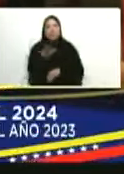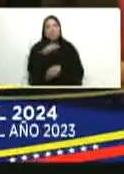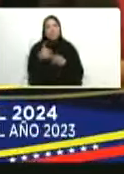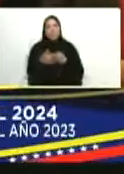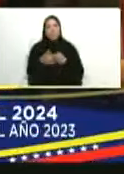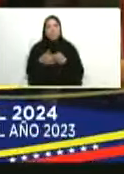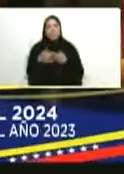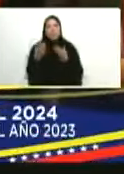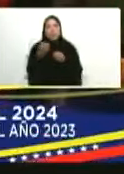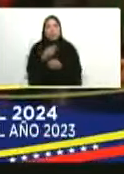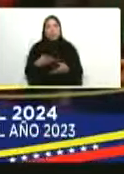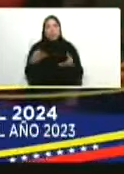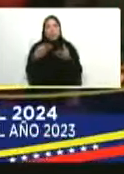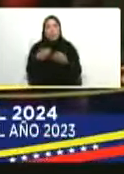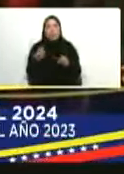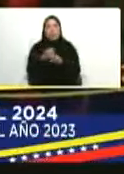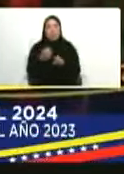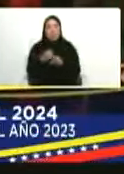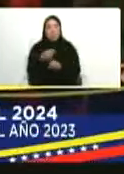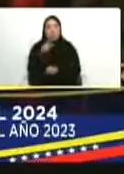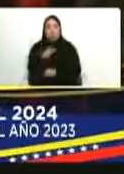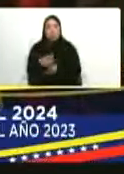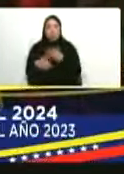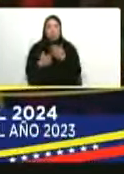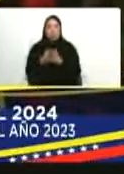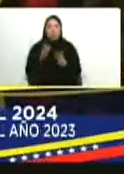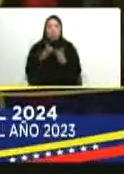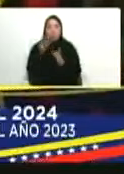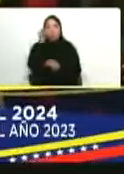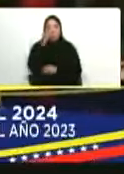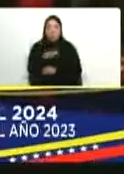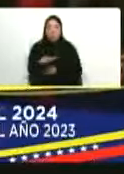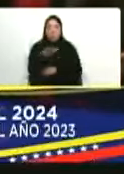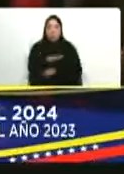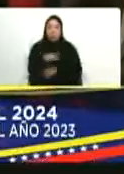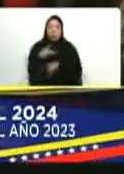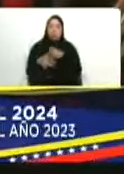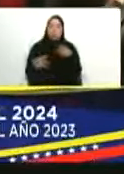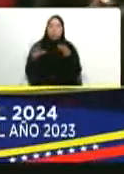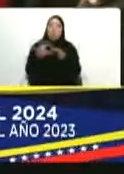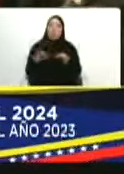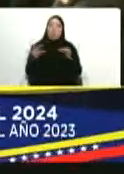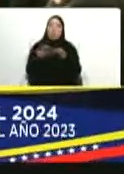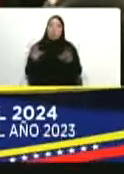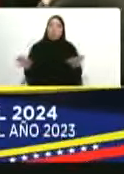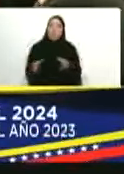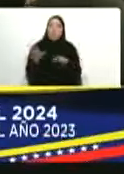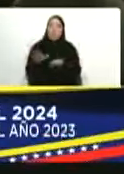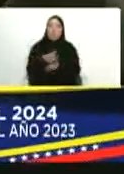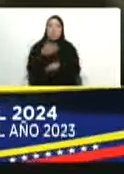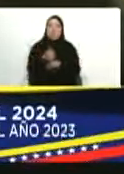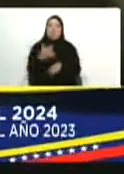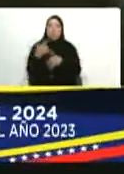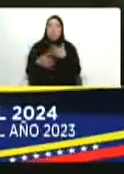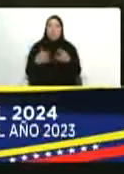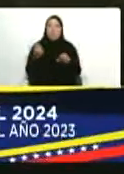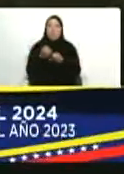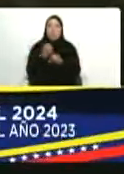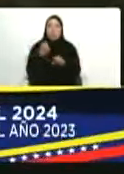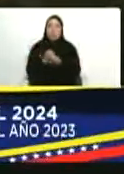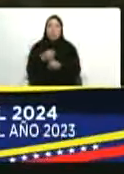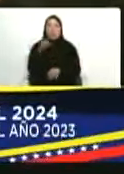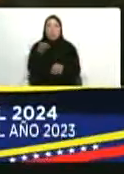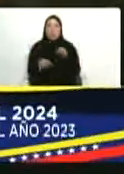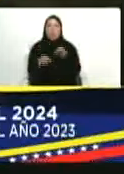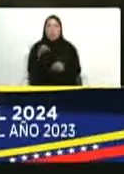contuvo y demolió la pretensión de instalar un Estado paralelo. Estos espacios también se consolidan con los principios de una justicia expedita,